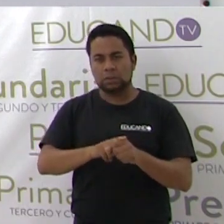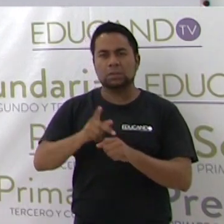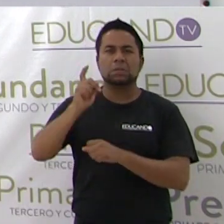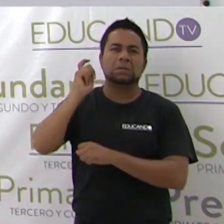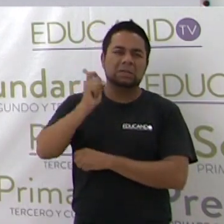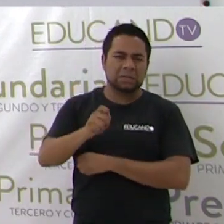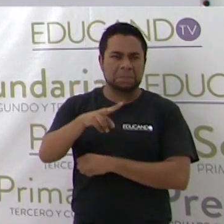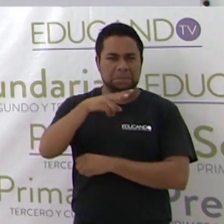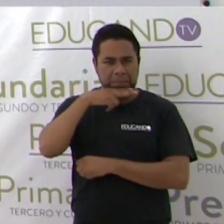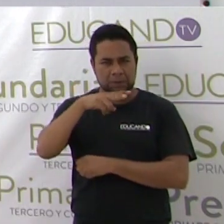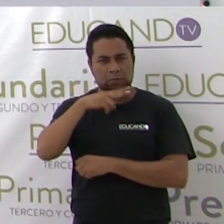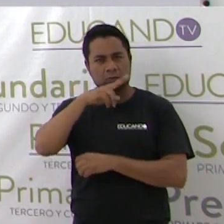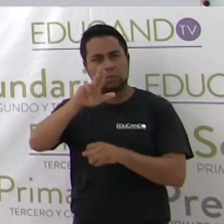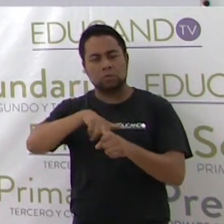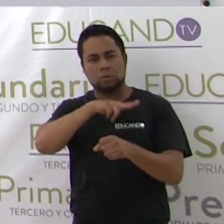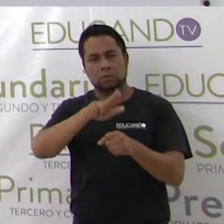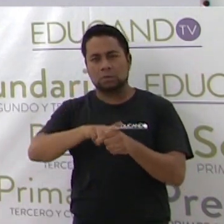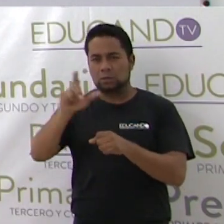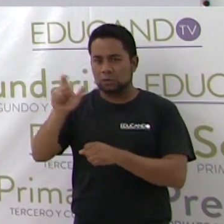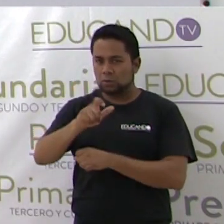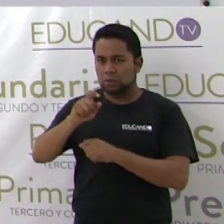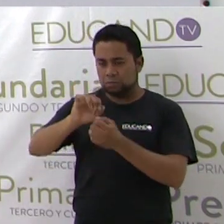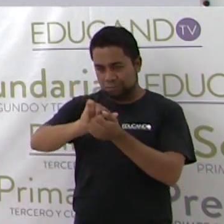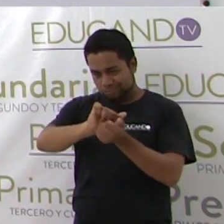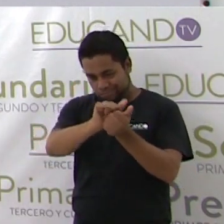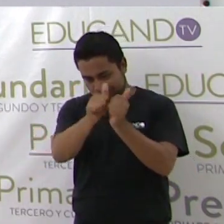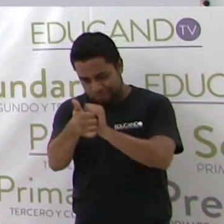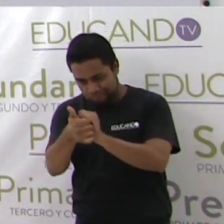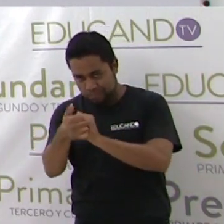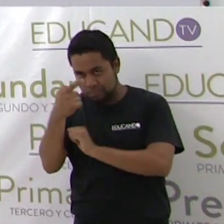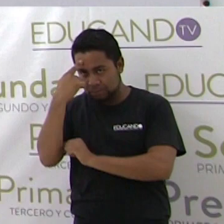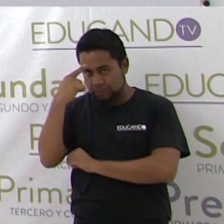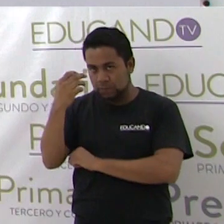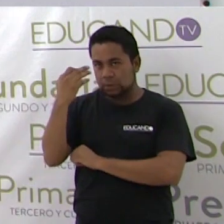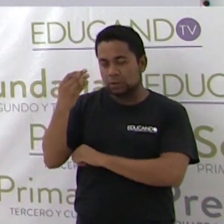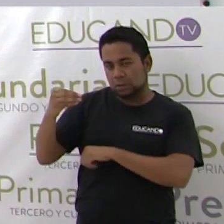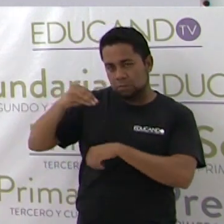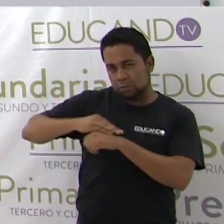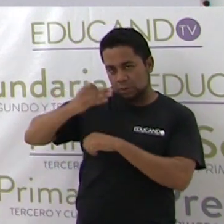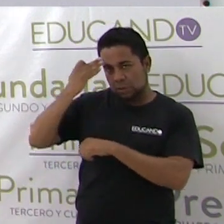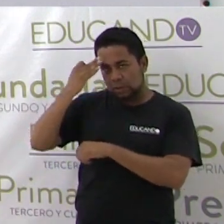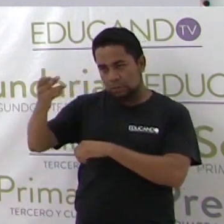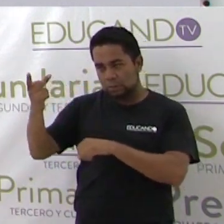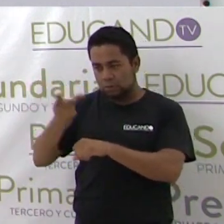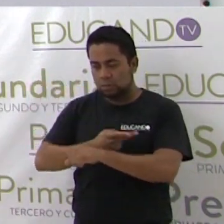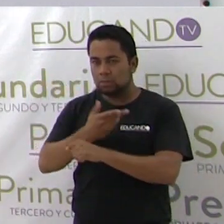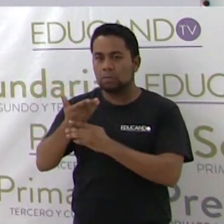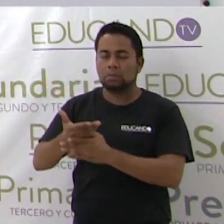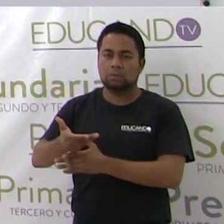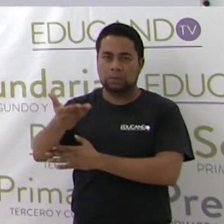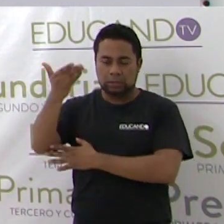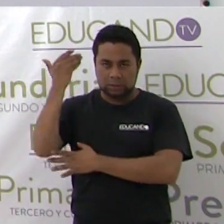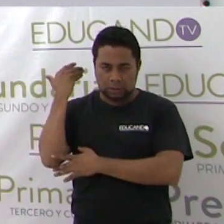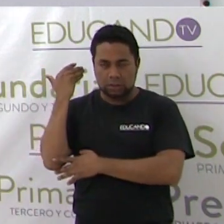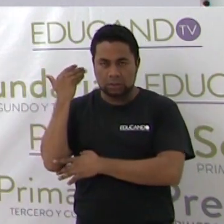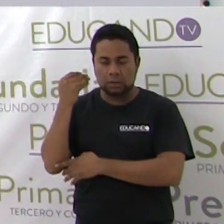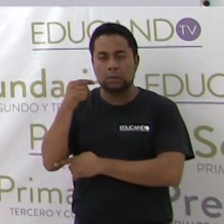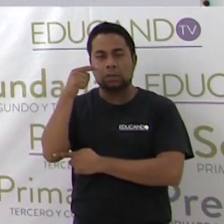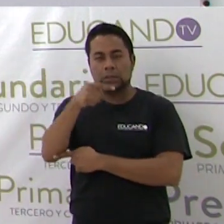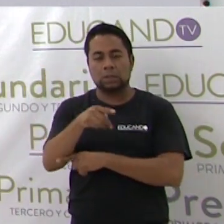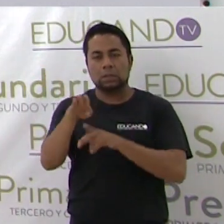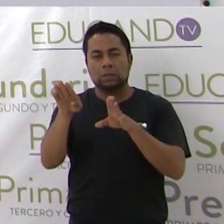verbos regulares al momento de ser conjugados en tiempo pretérito, vamos a